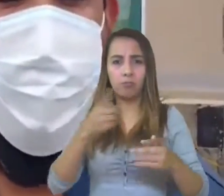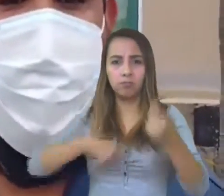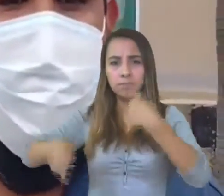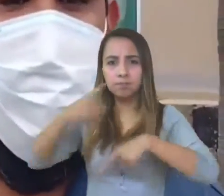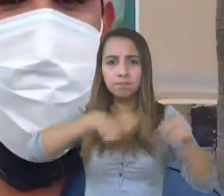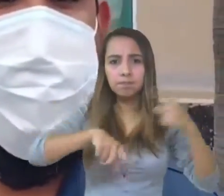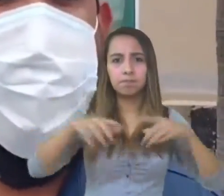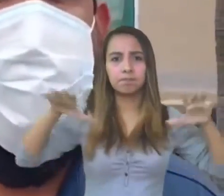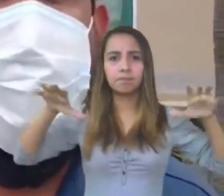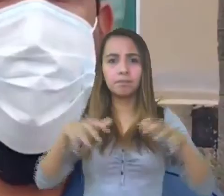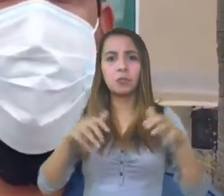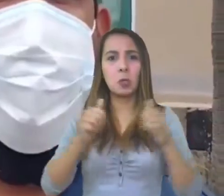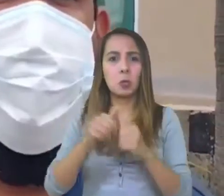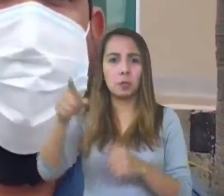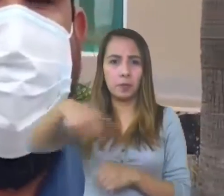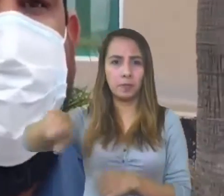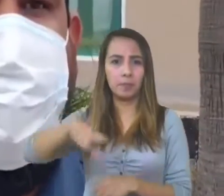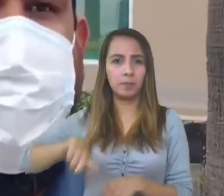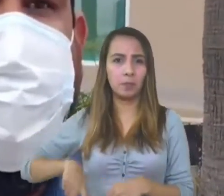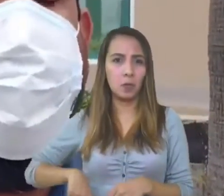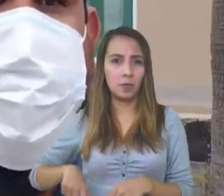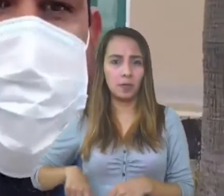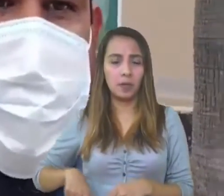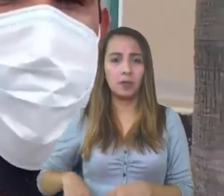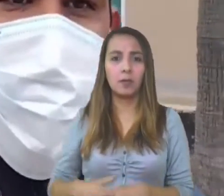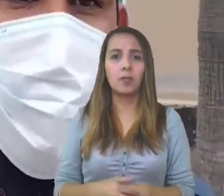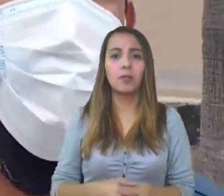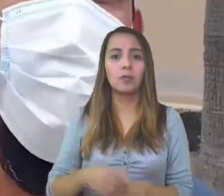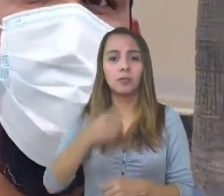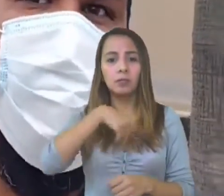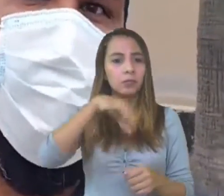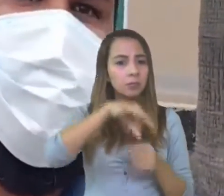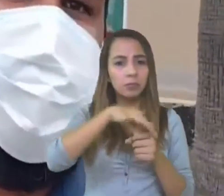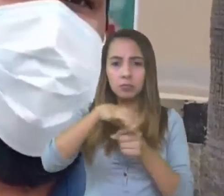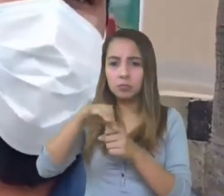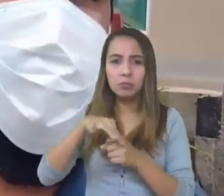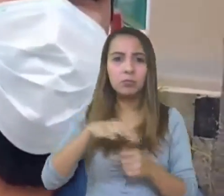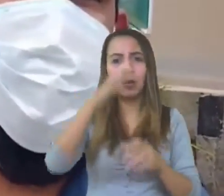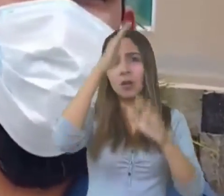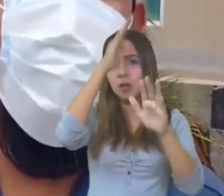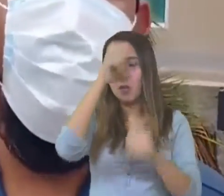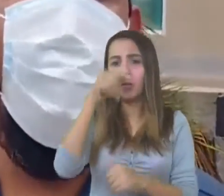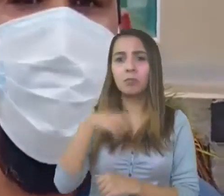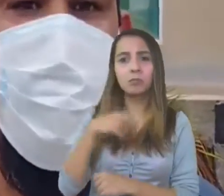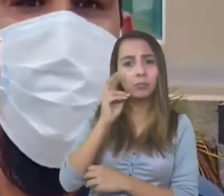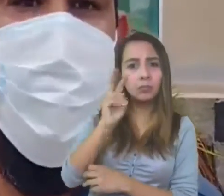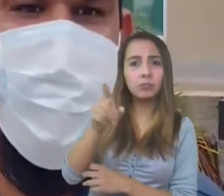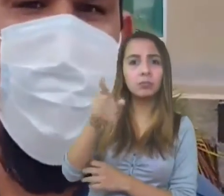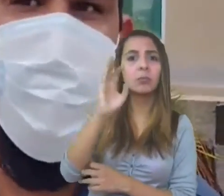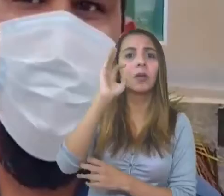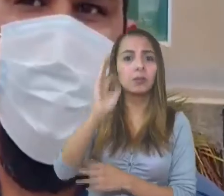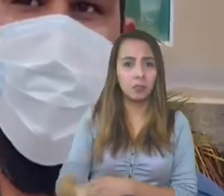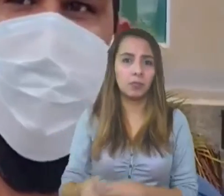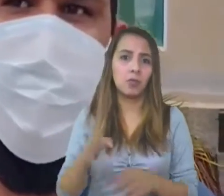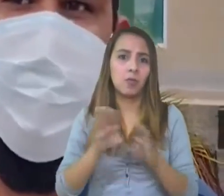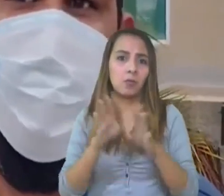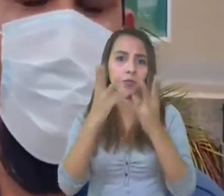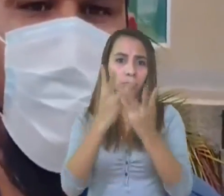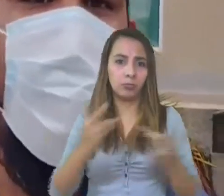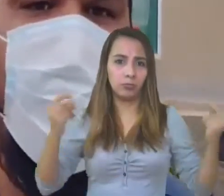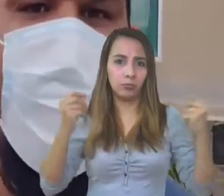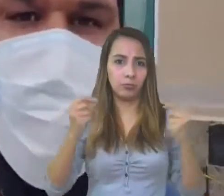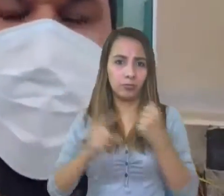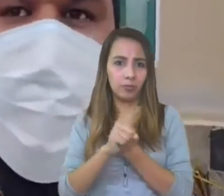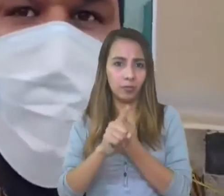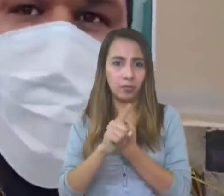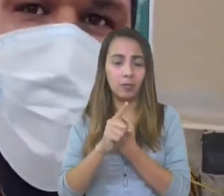Y notamos la disposición de ellos para darle solución a esto. Correcto. A lo mejor